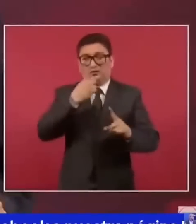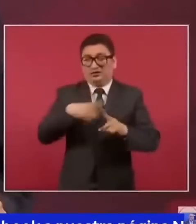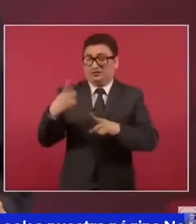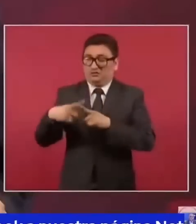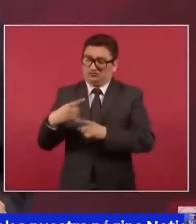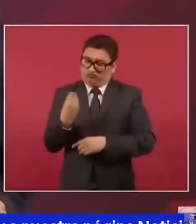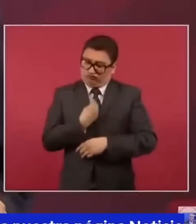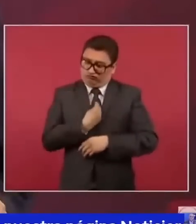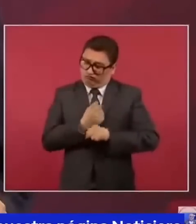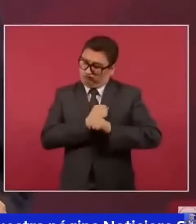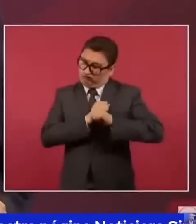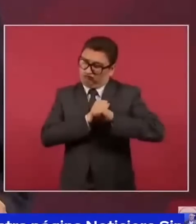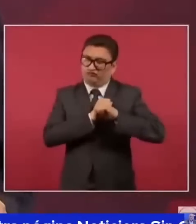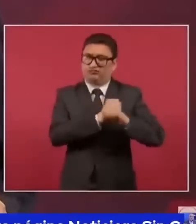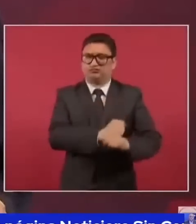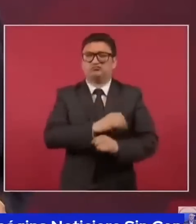eso.